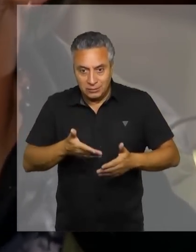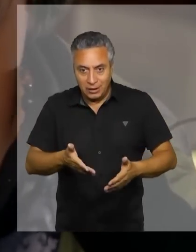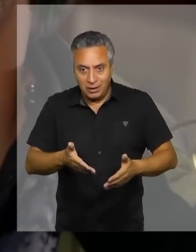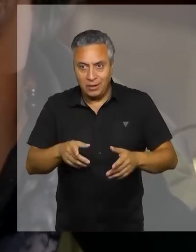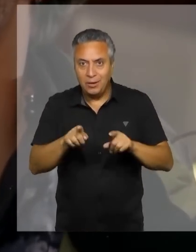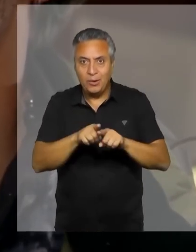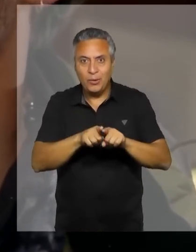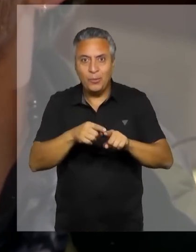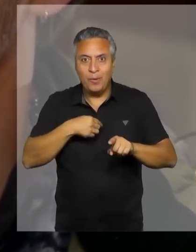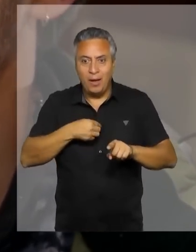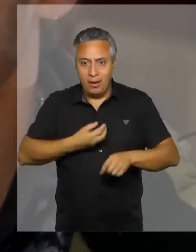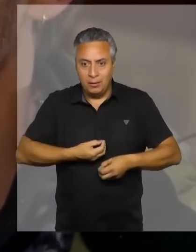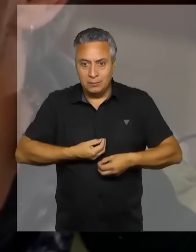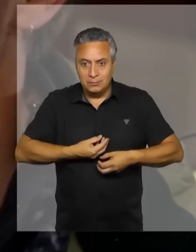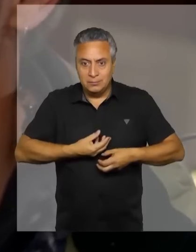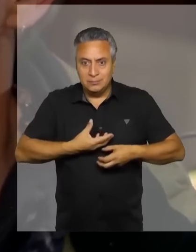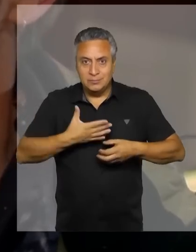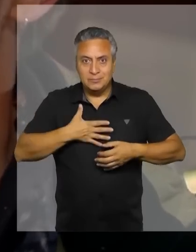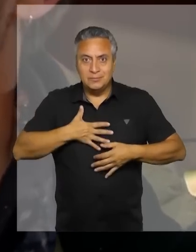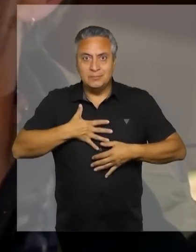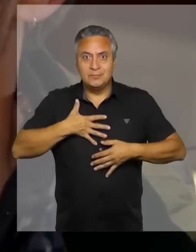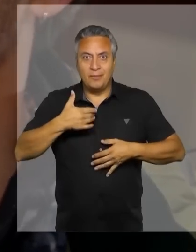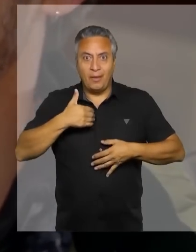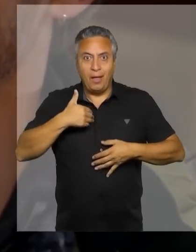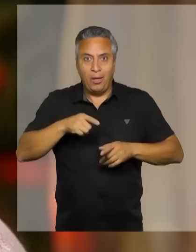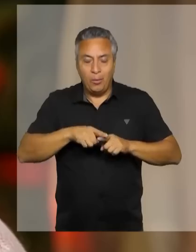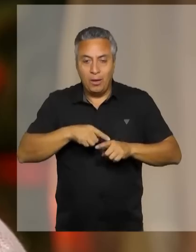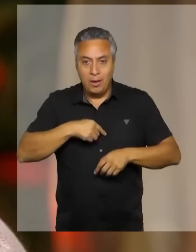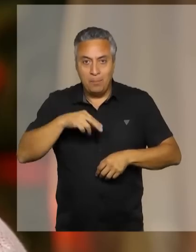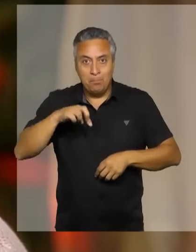Sentí eso que se siente cuando uno va a ser papá.